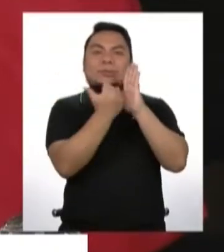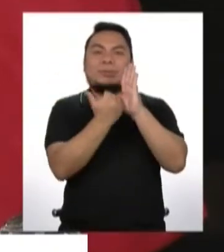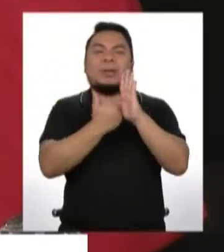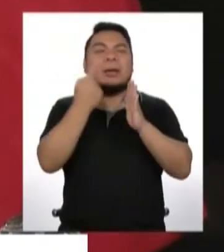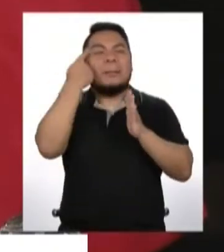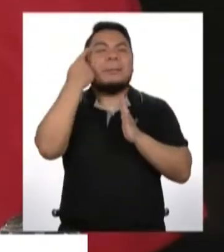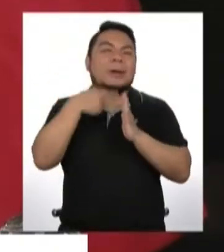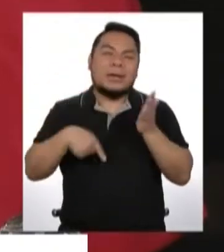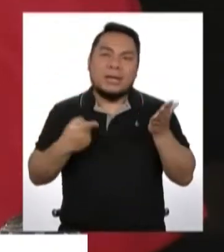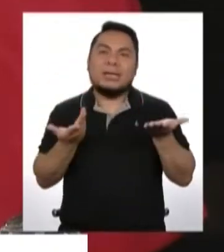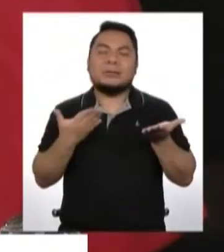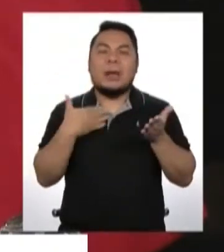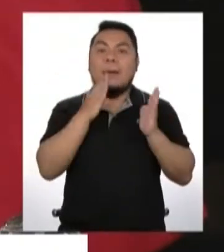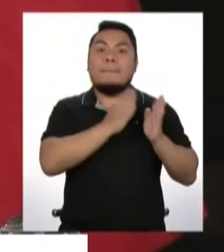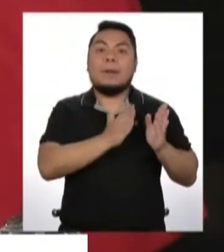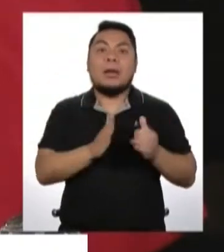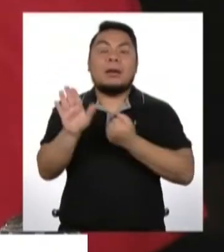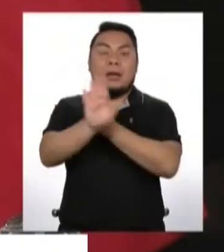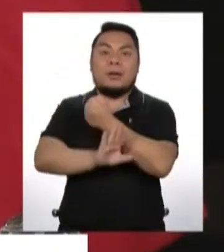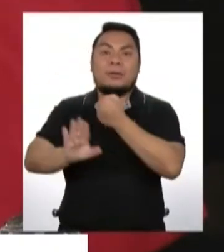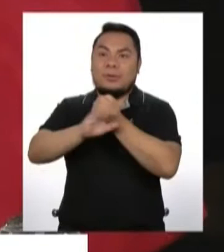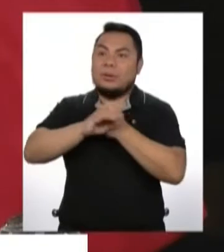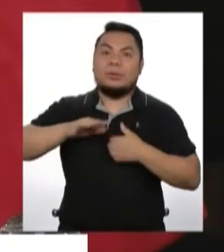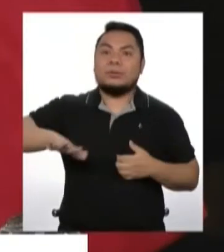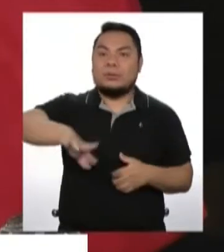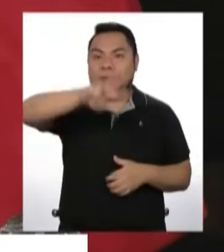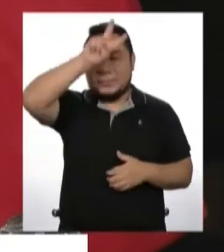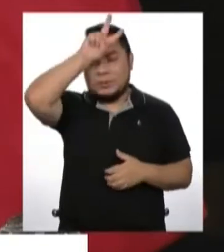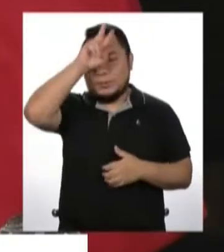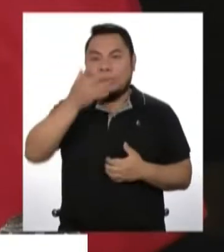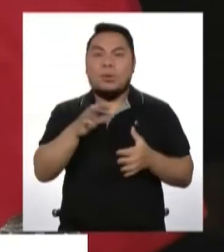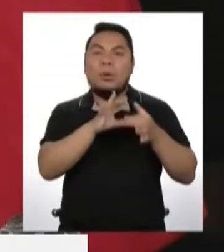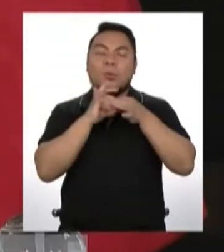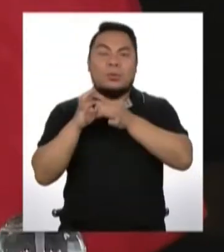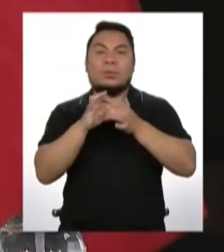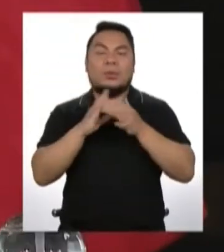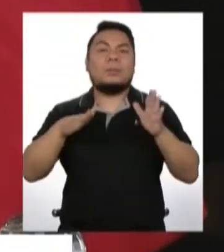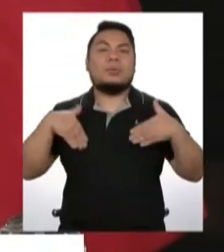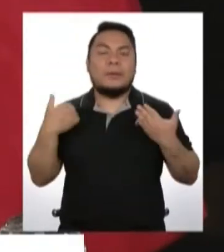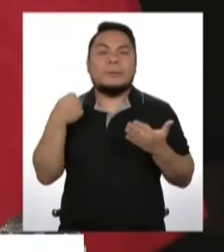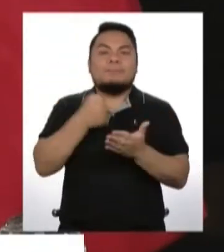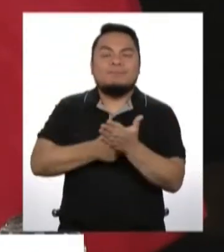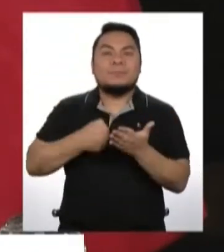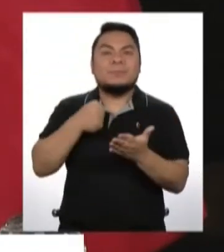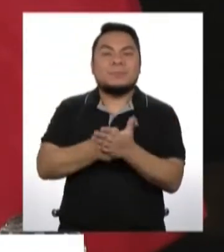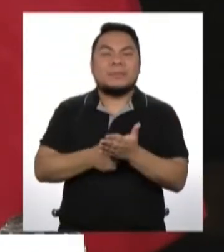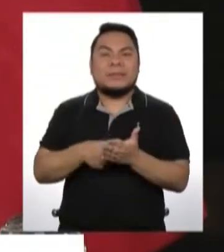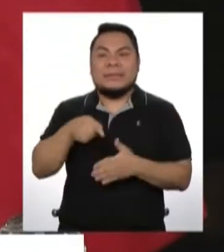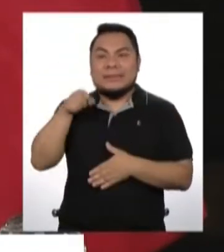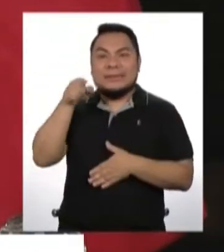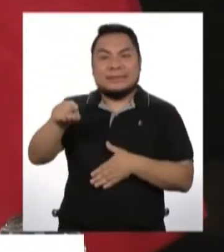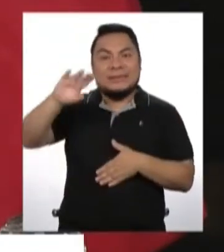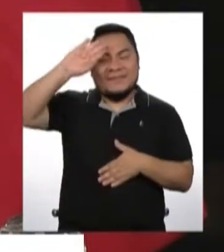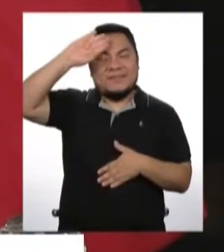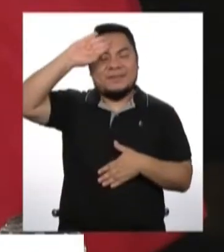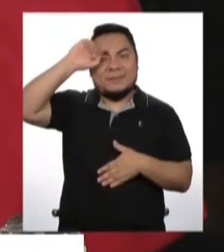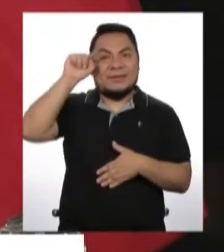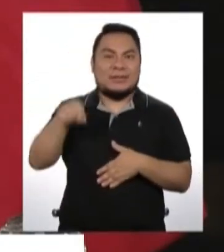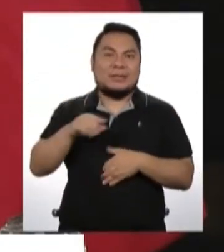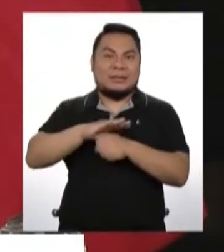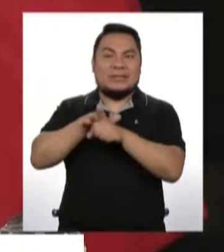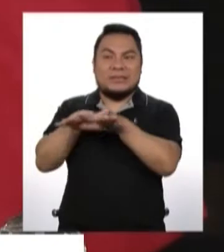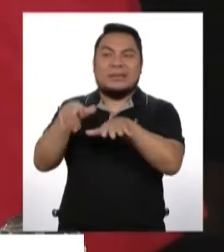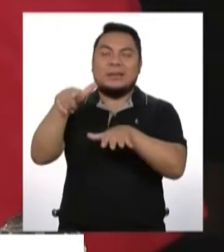país, como población, como conjunto, para enfrentar esta enfermedad que es